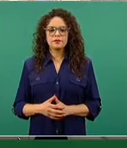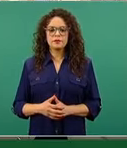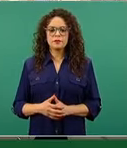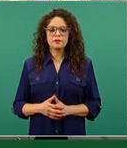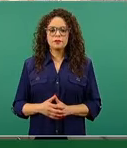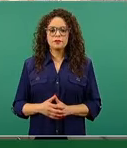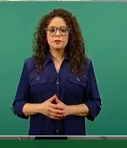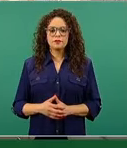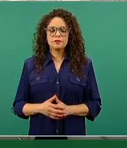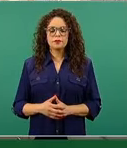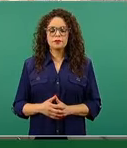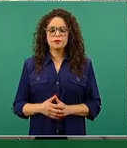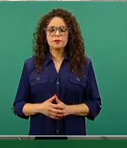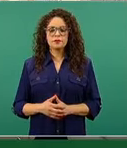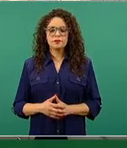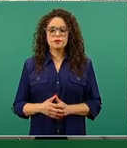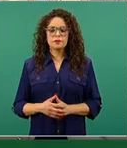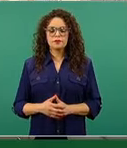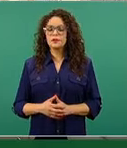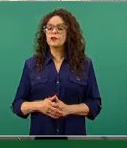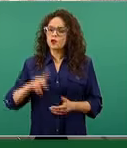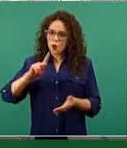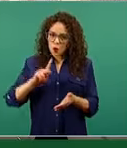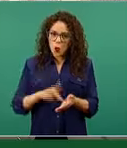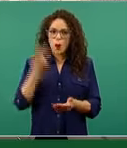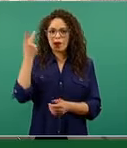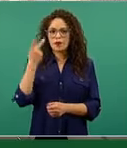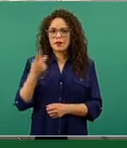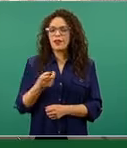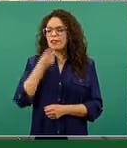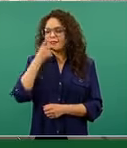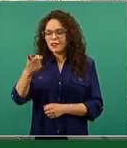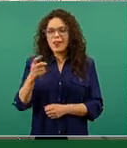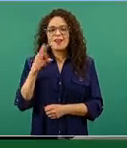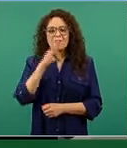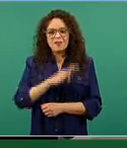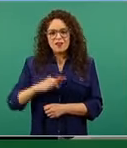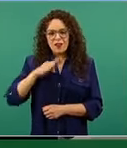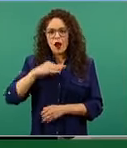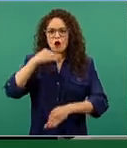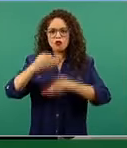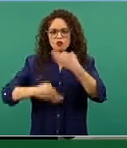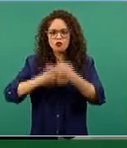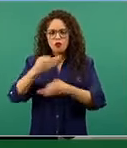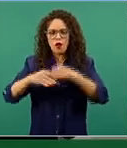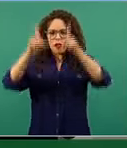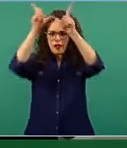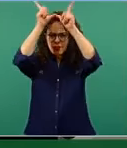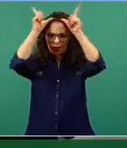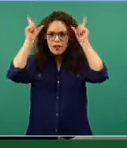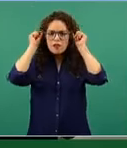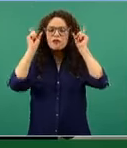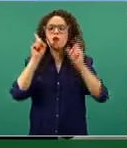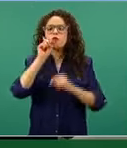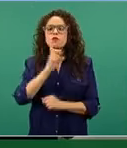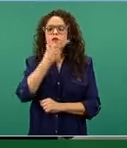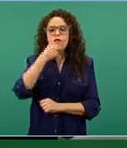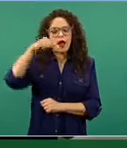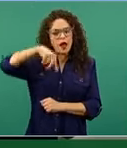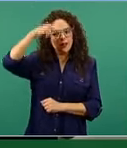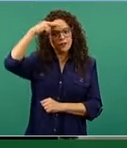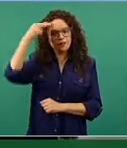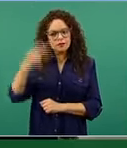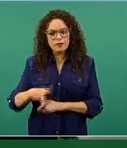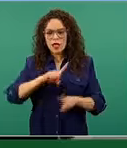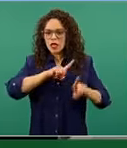cerrar el informe técnico sin volver a felicitar a todas las enfermeras y enfermeros de México, en cualquiera de